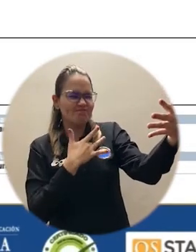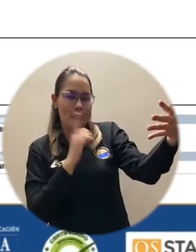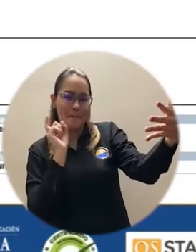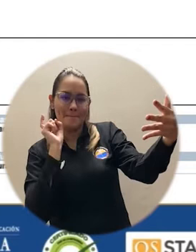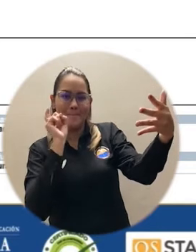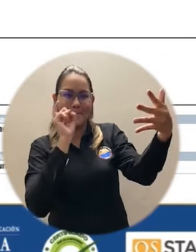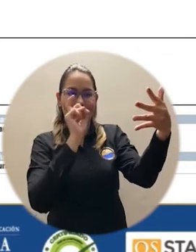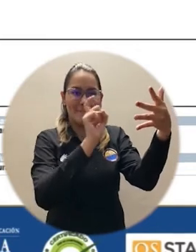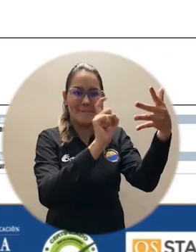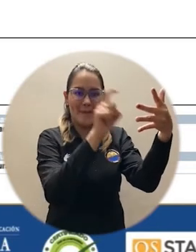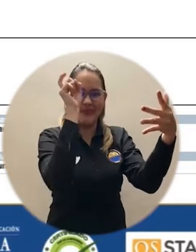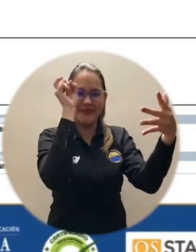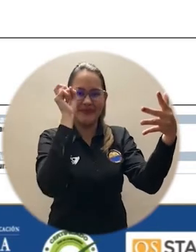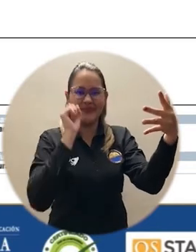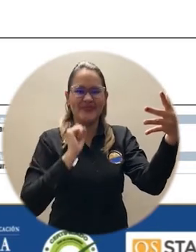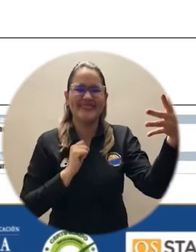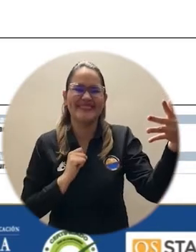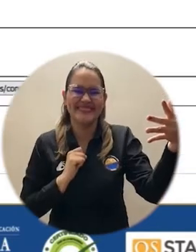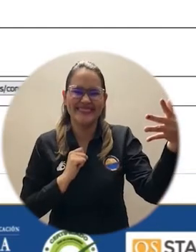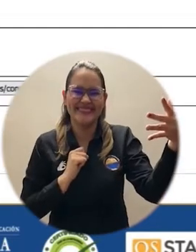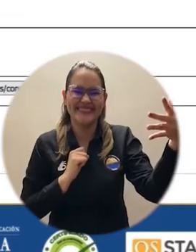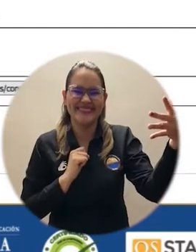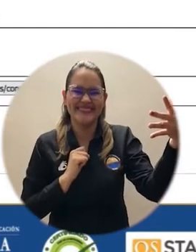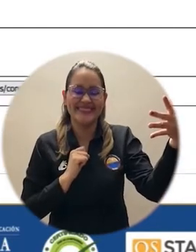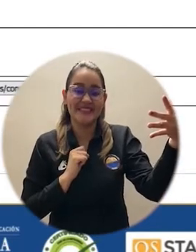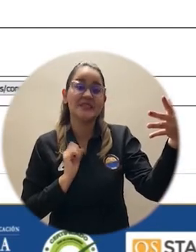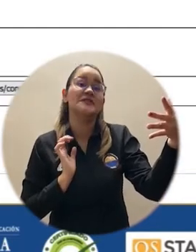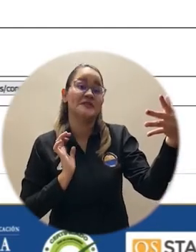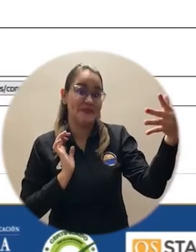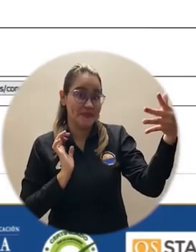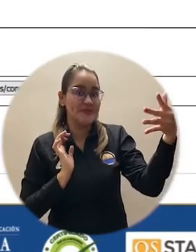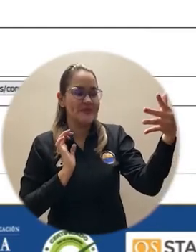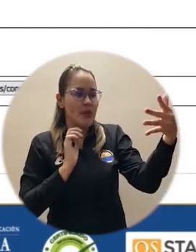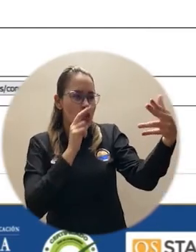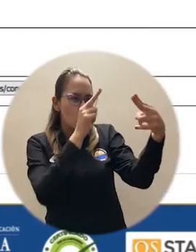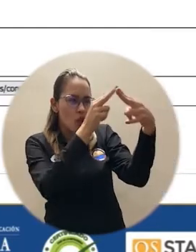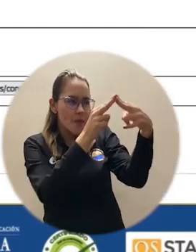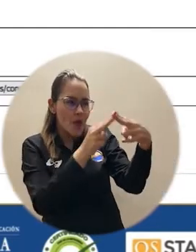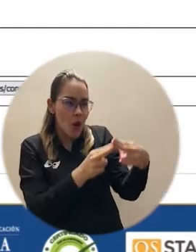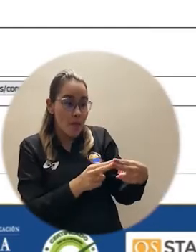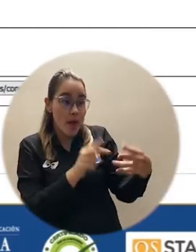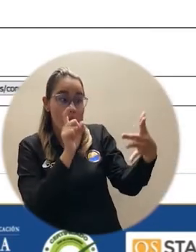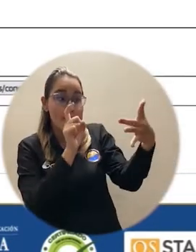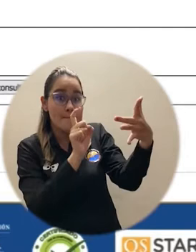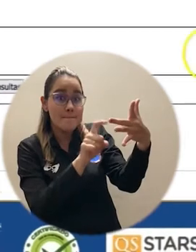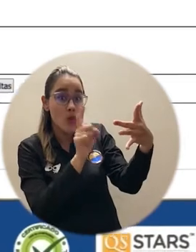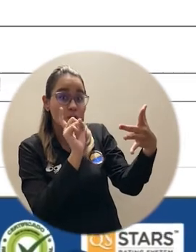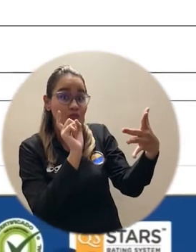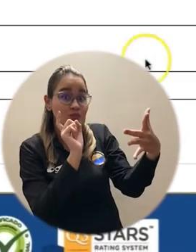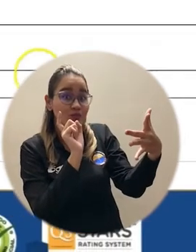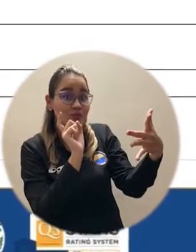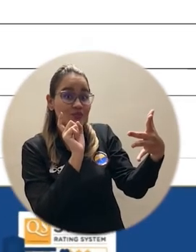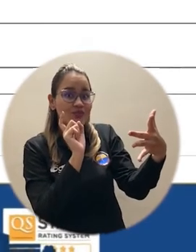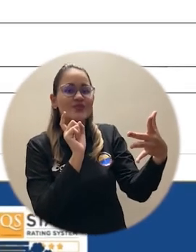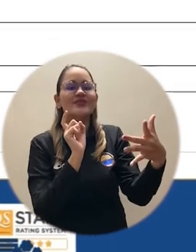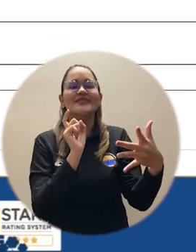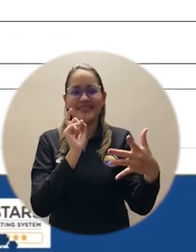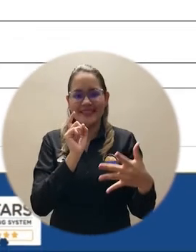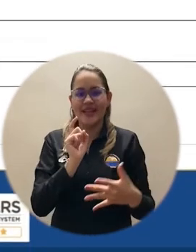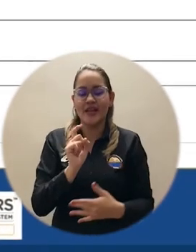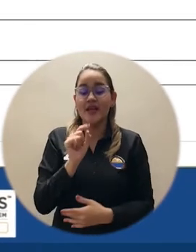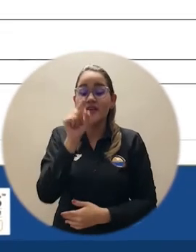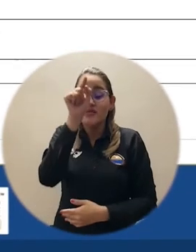Presionando en la opción Aquí podremos visualizar la lista de los candidatos concursantes. Seleccionamos el candidato de nuestra